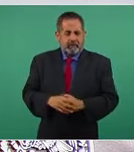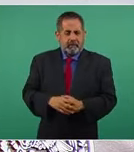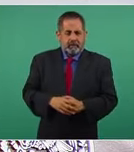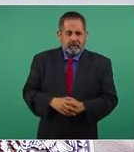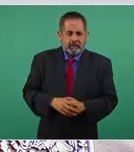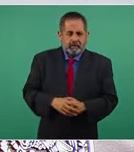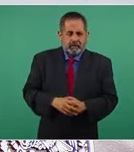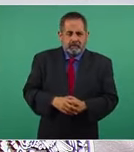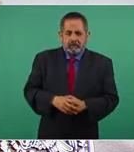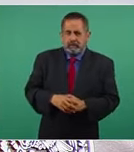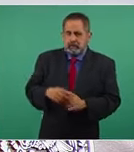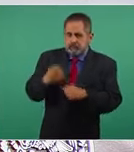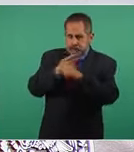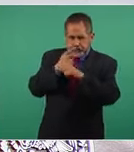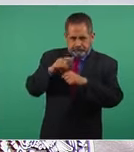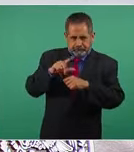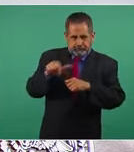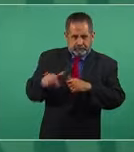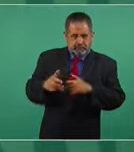y luego